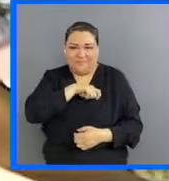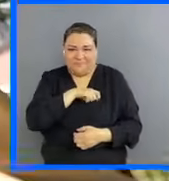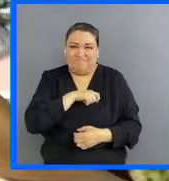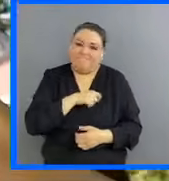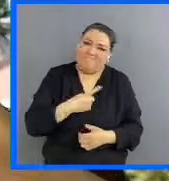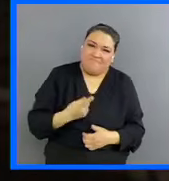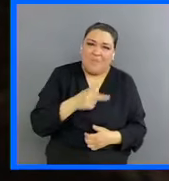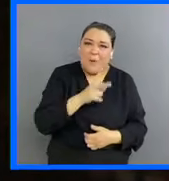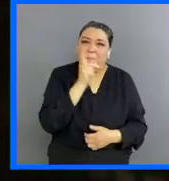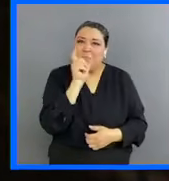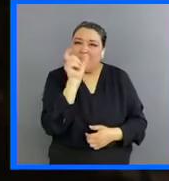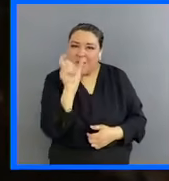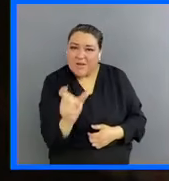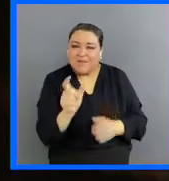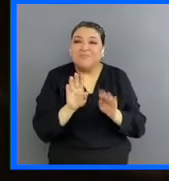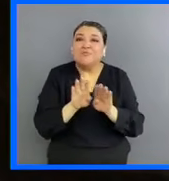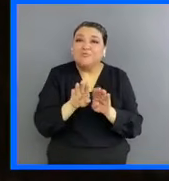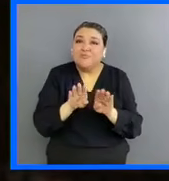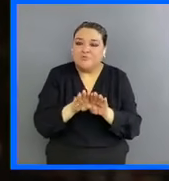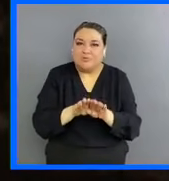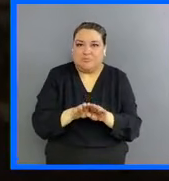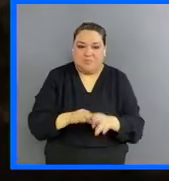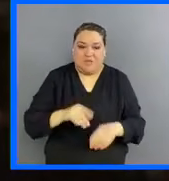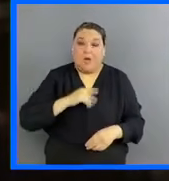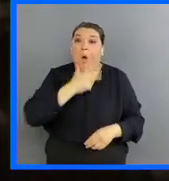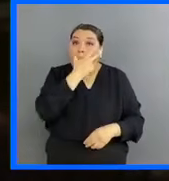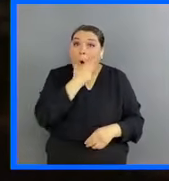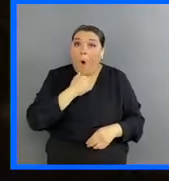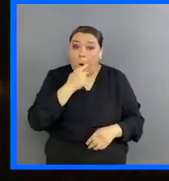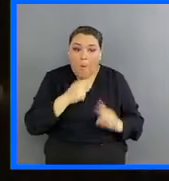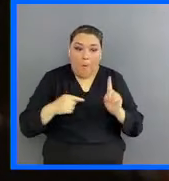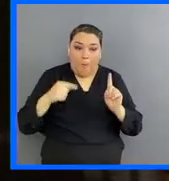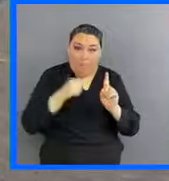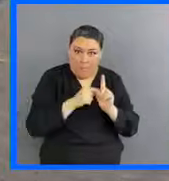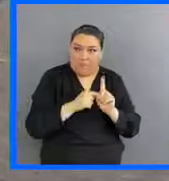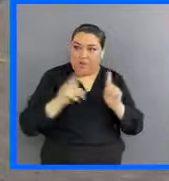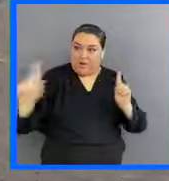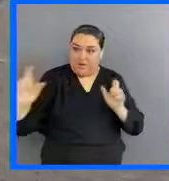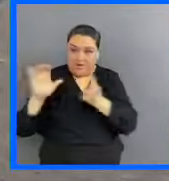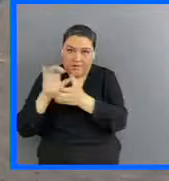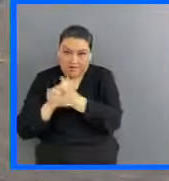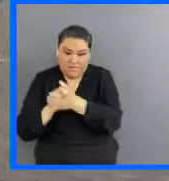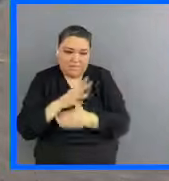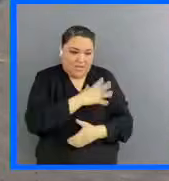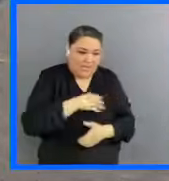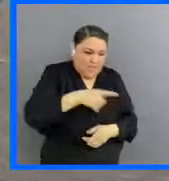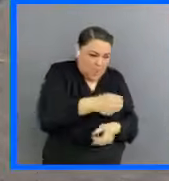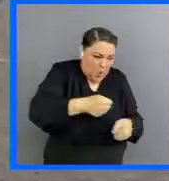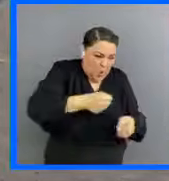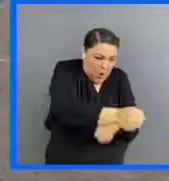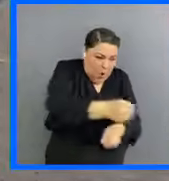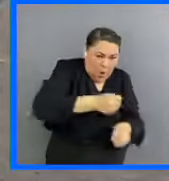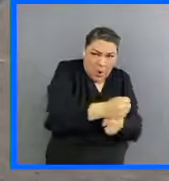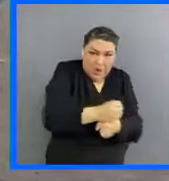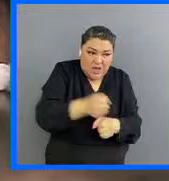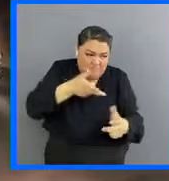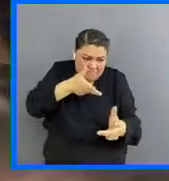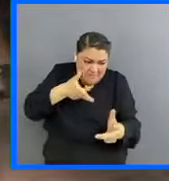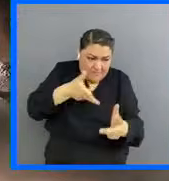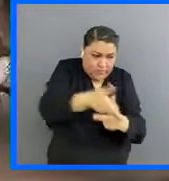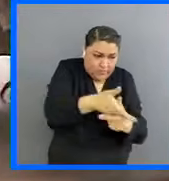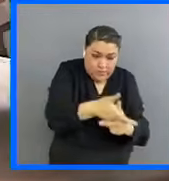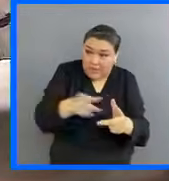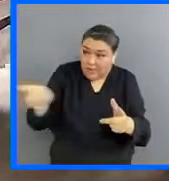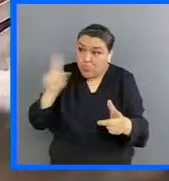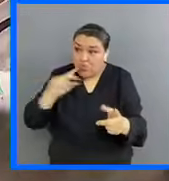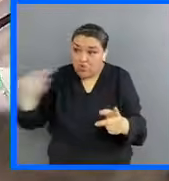como los agresores hombres privaban de la vida a sus propios hijos con tal de generar el daño a las mujeres. En